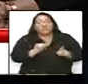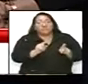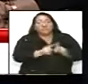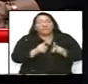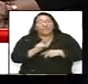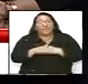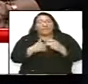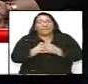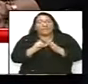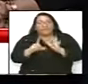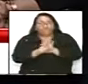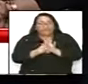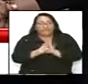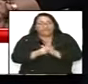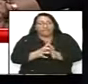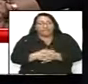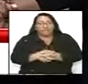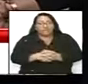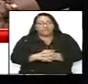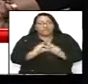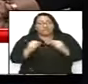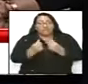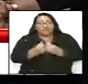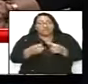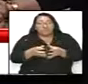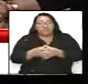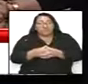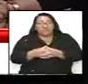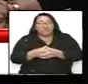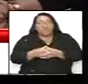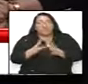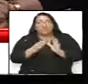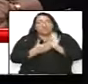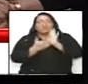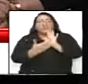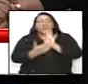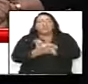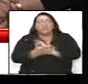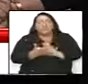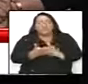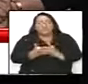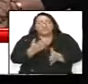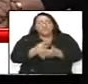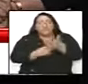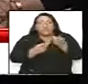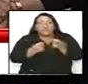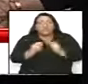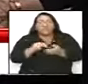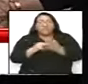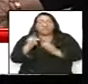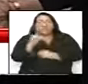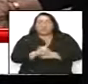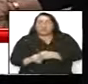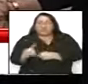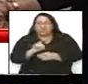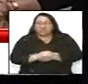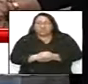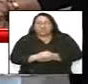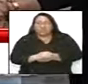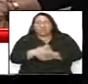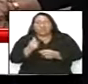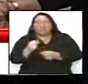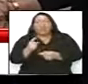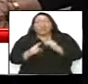la ilegalidad de partidos de fachada, partidos que tratan de utilizar